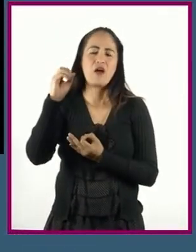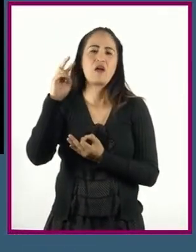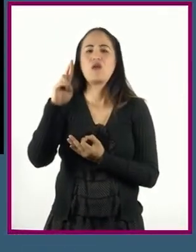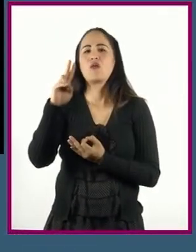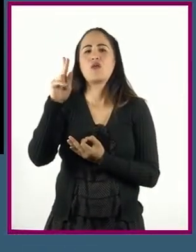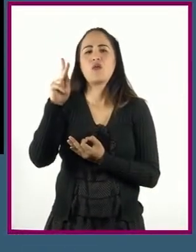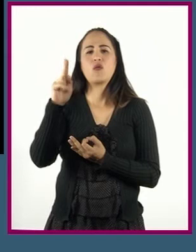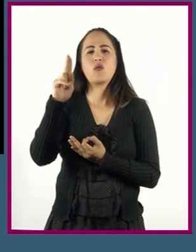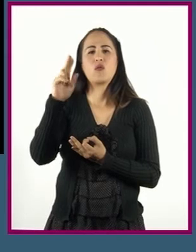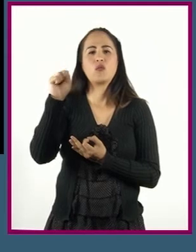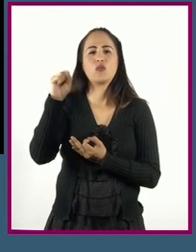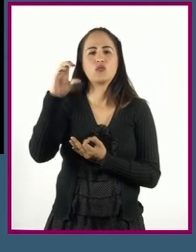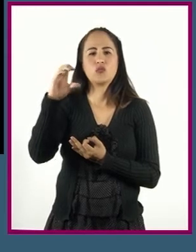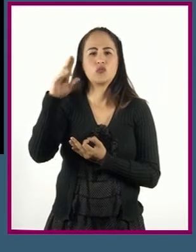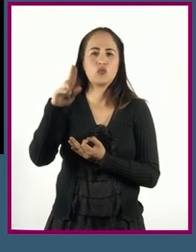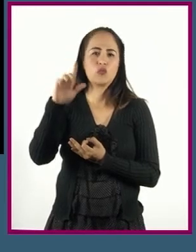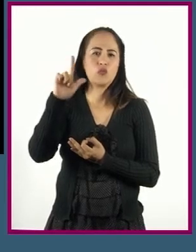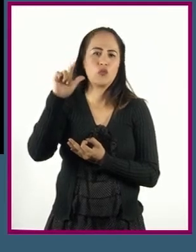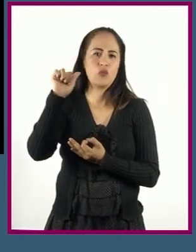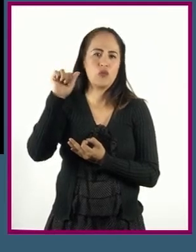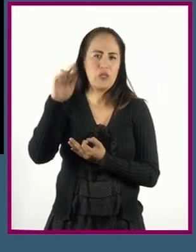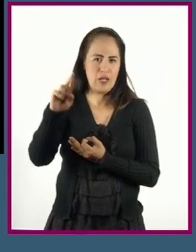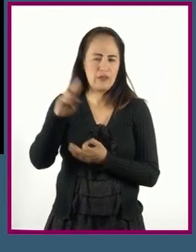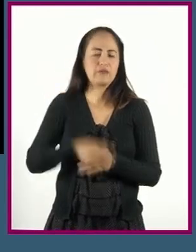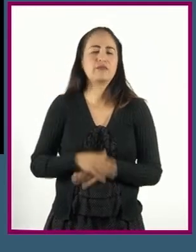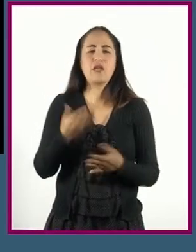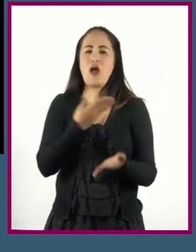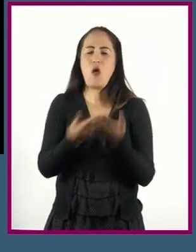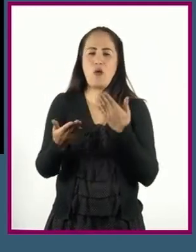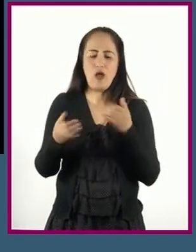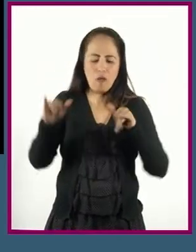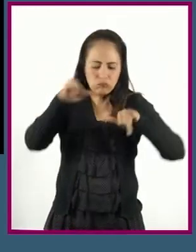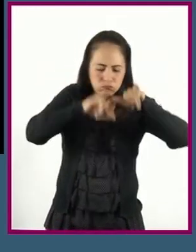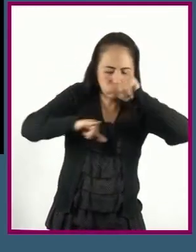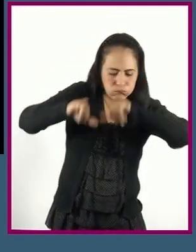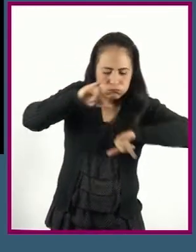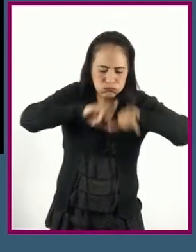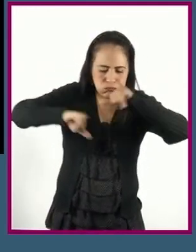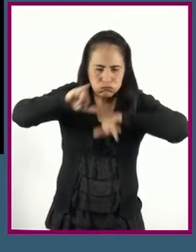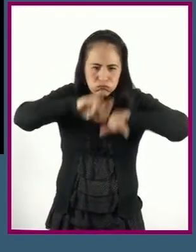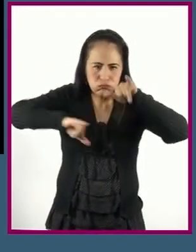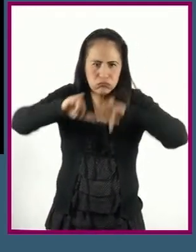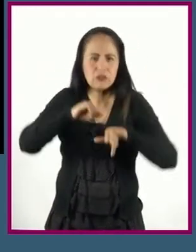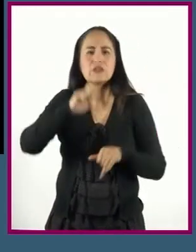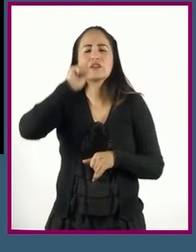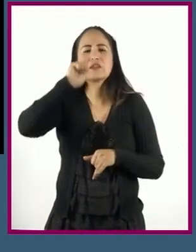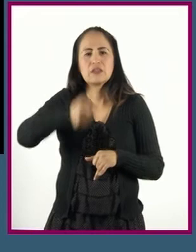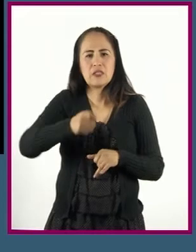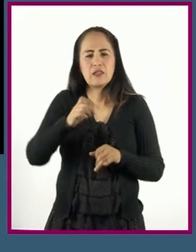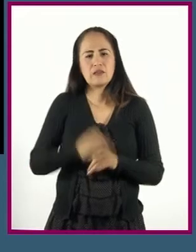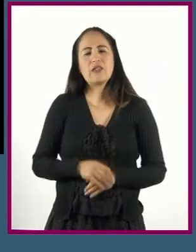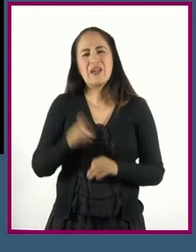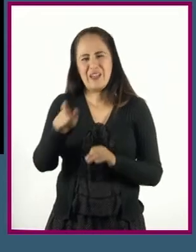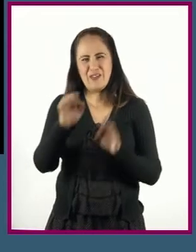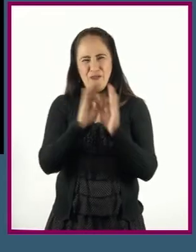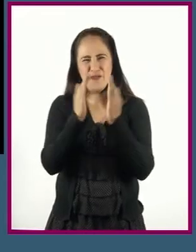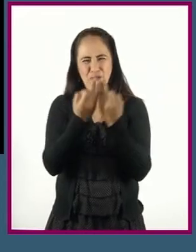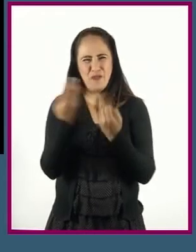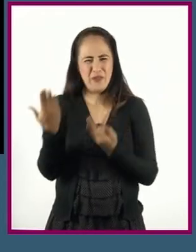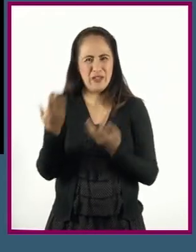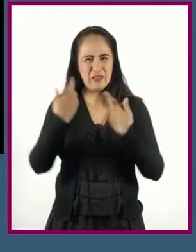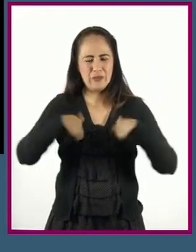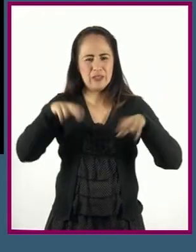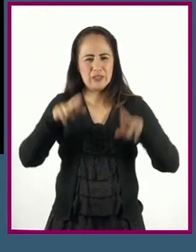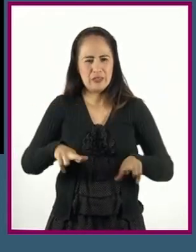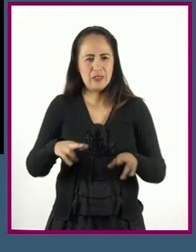Ahora vamos a representar una mezcla utilizando el modelo corpuscular.